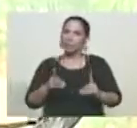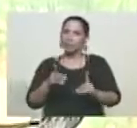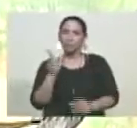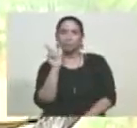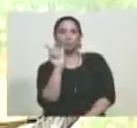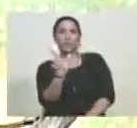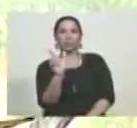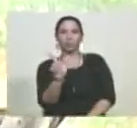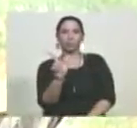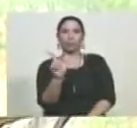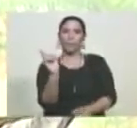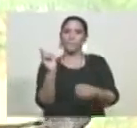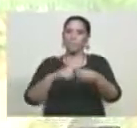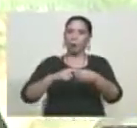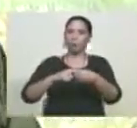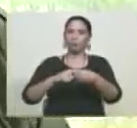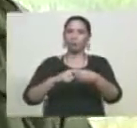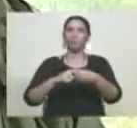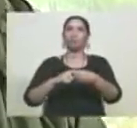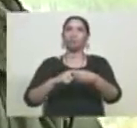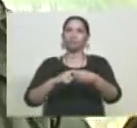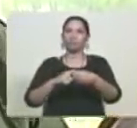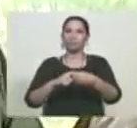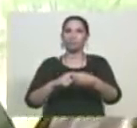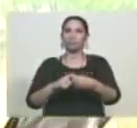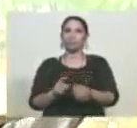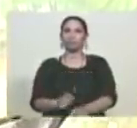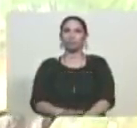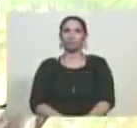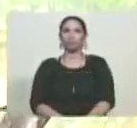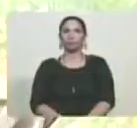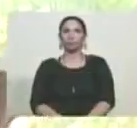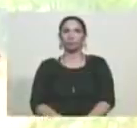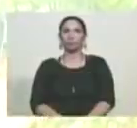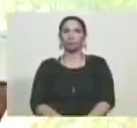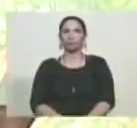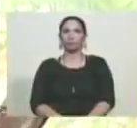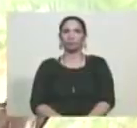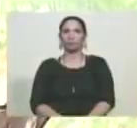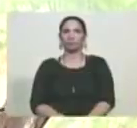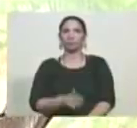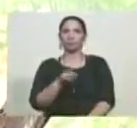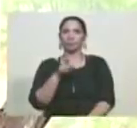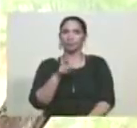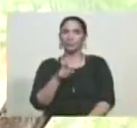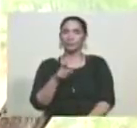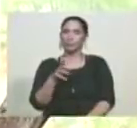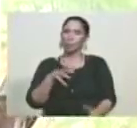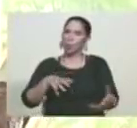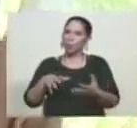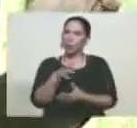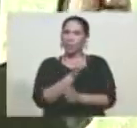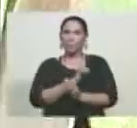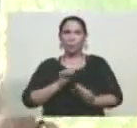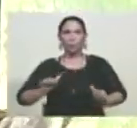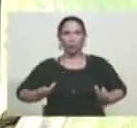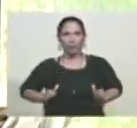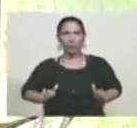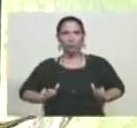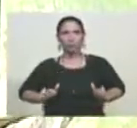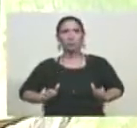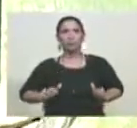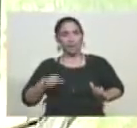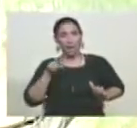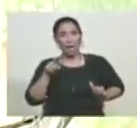PSV, el Partido Socialista Unido de Venezuela. Situaciones como la de Portuguesa, bueno, a ellos la historia